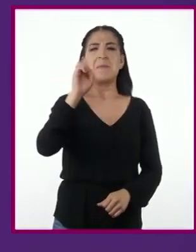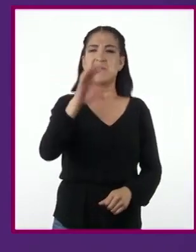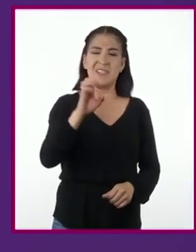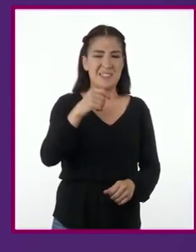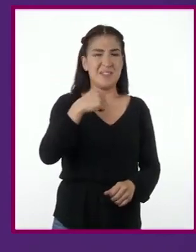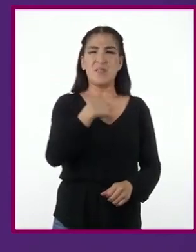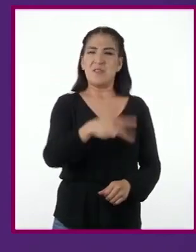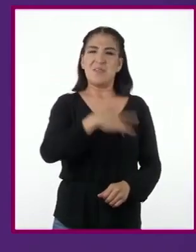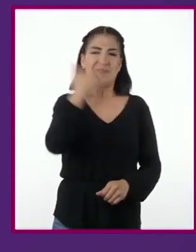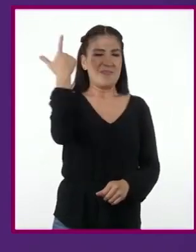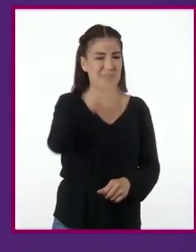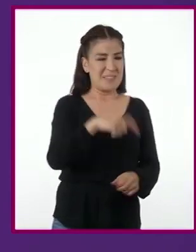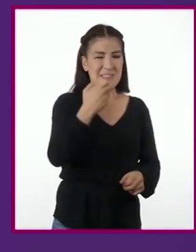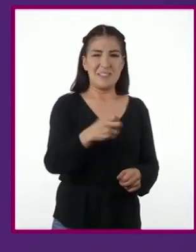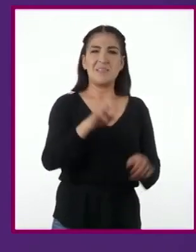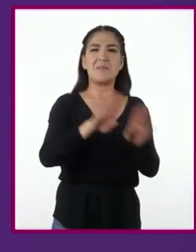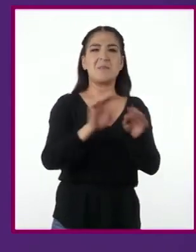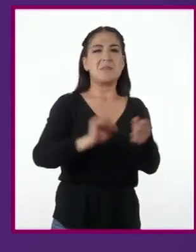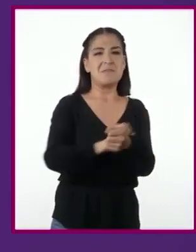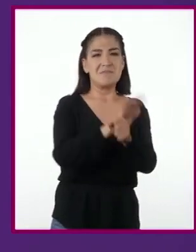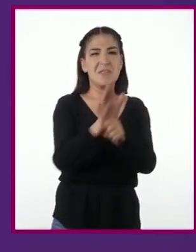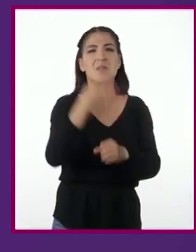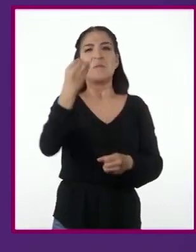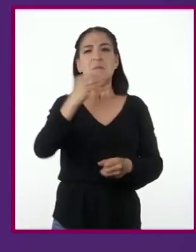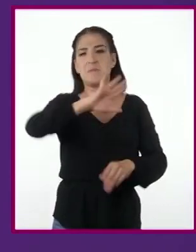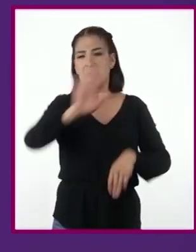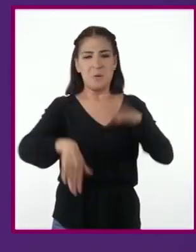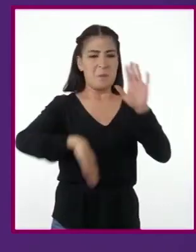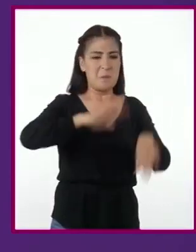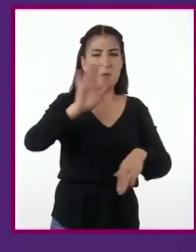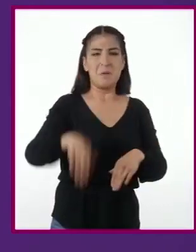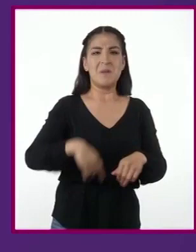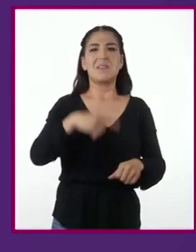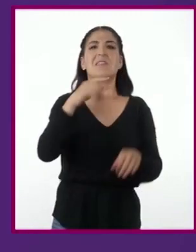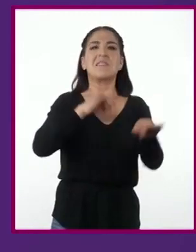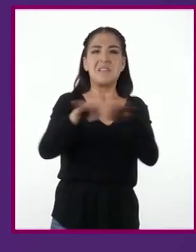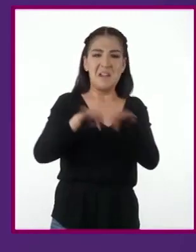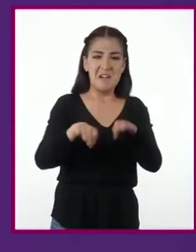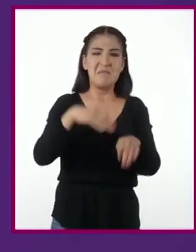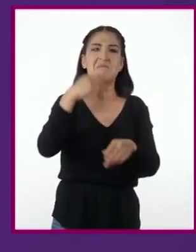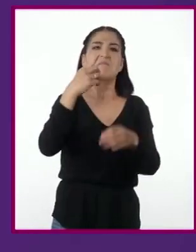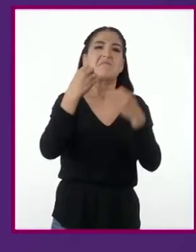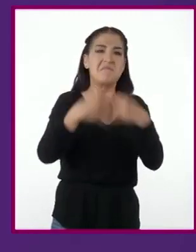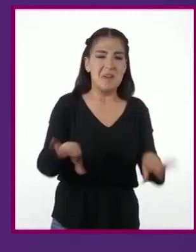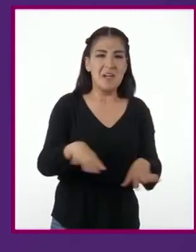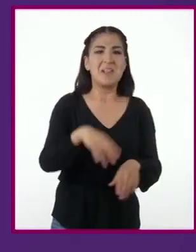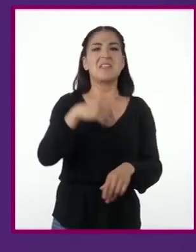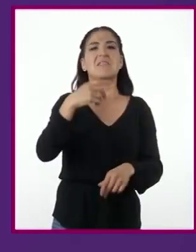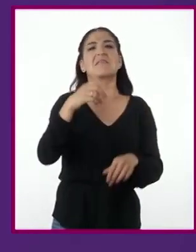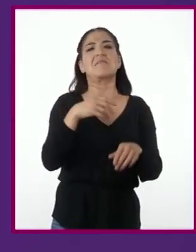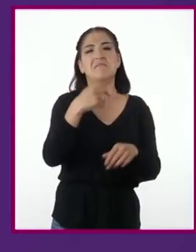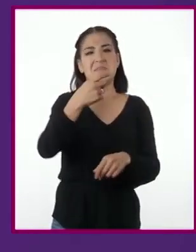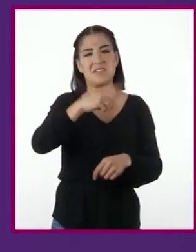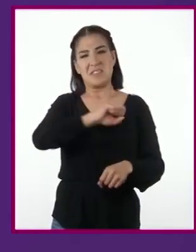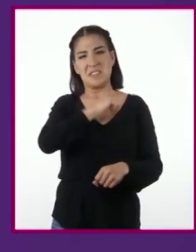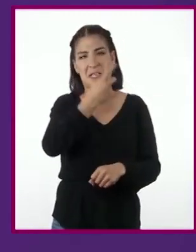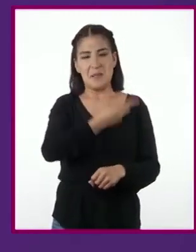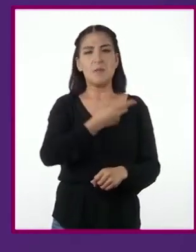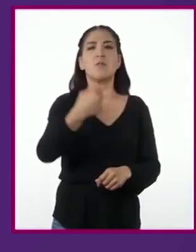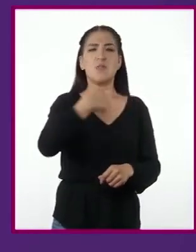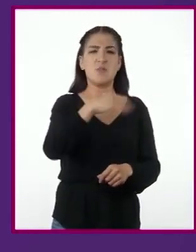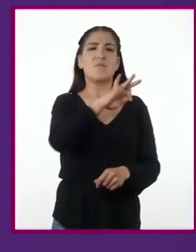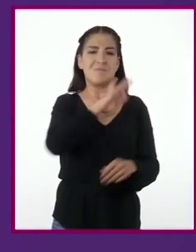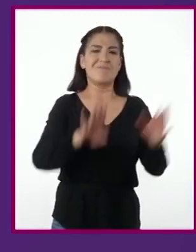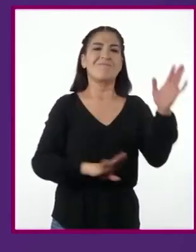pandemia. Hemos perdido miles de vidas, salud, trabajo, pero eso no nos va a vencer. De eso